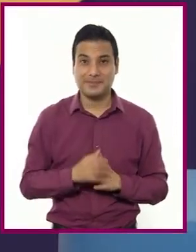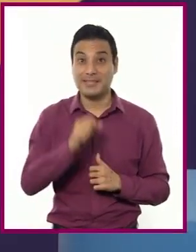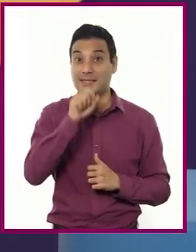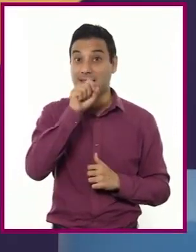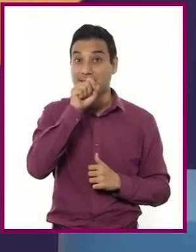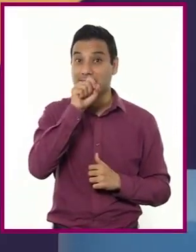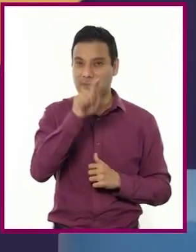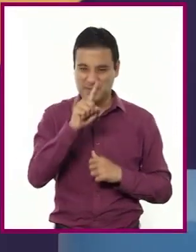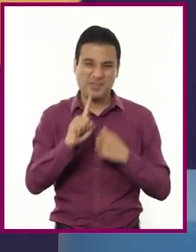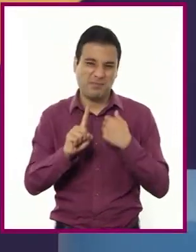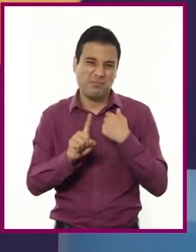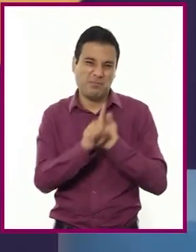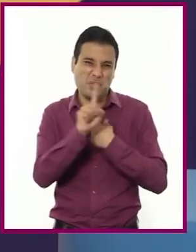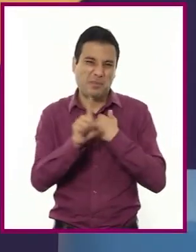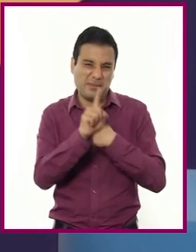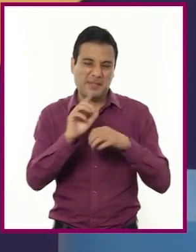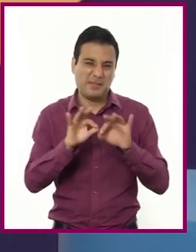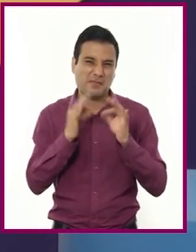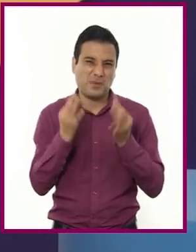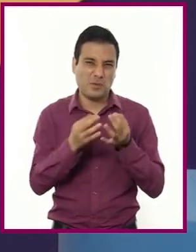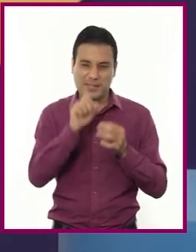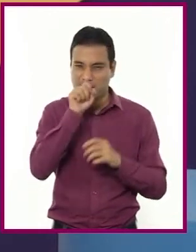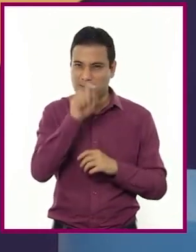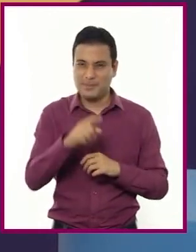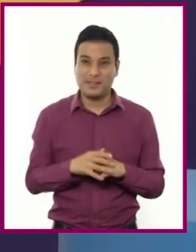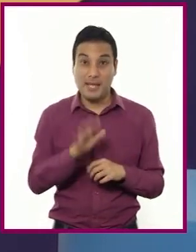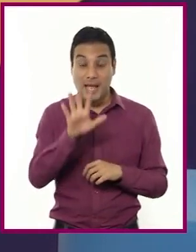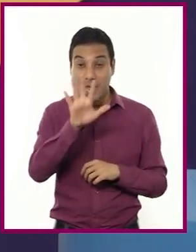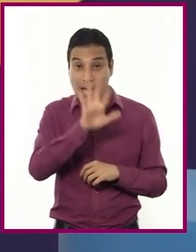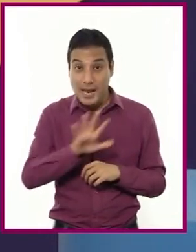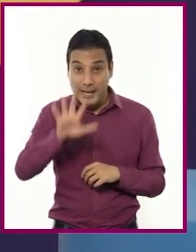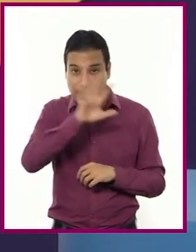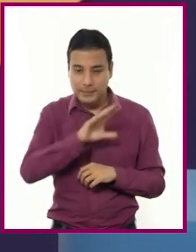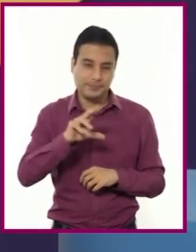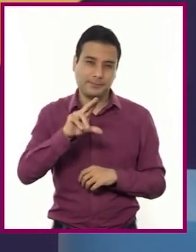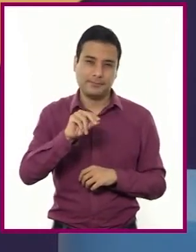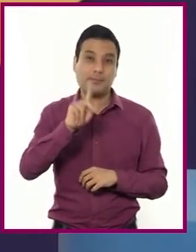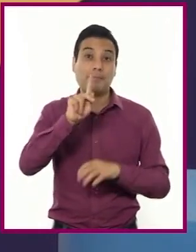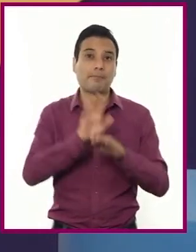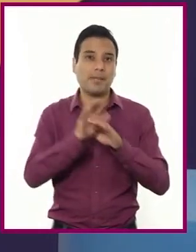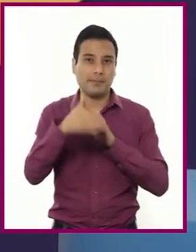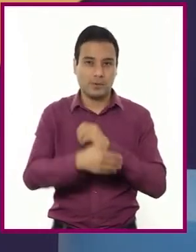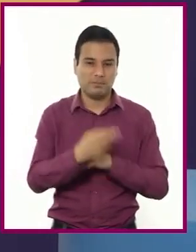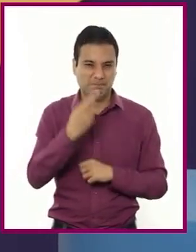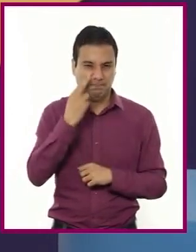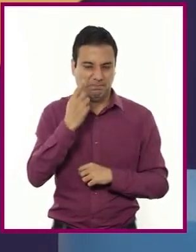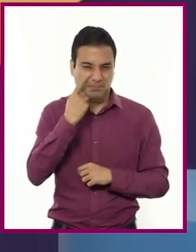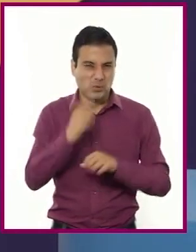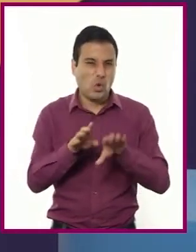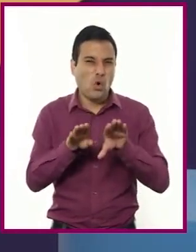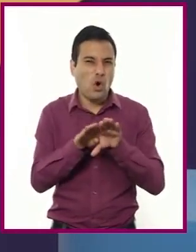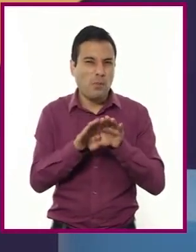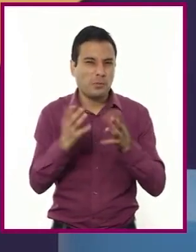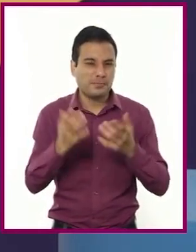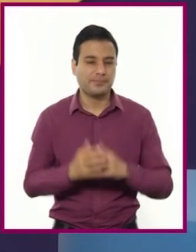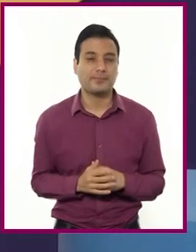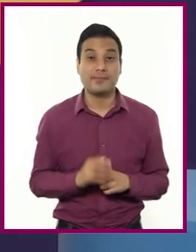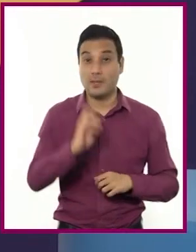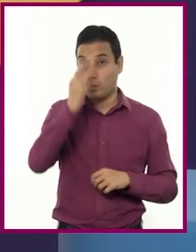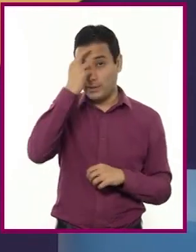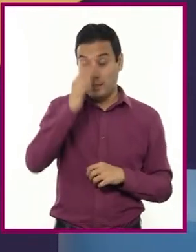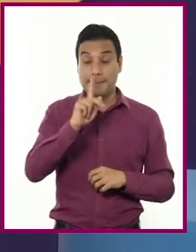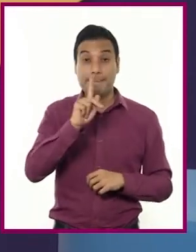es un problema de geometría, pero no de área, sino de perímetro. Recordemos que para obtener el perímetro de